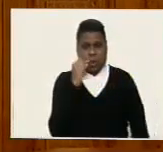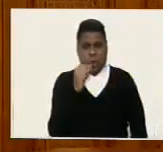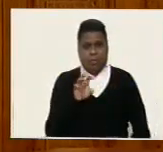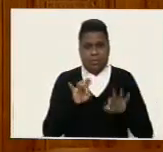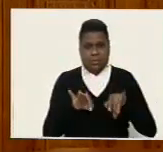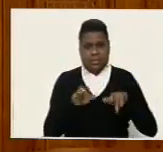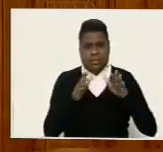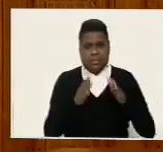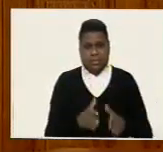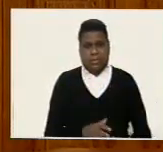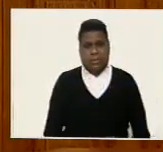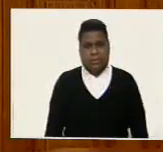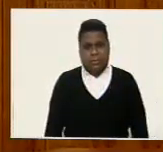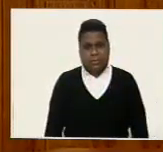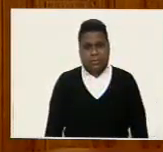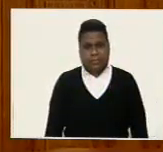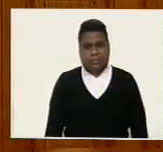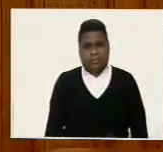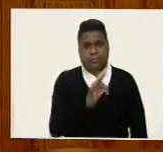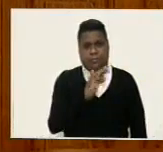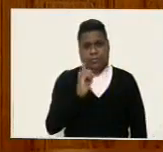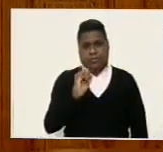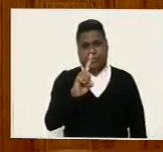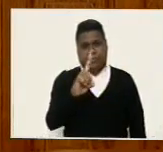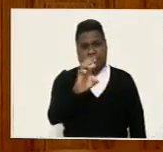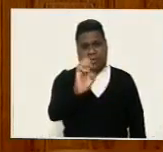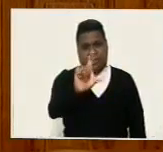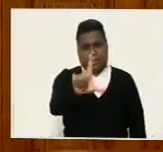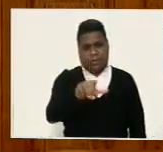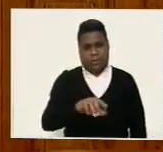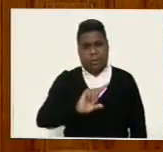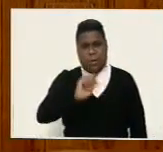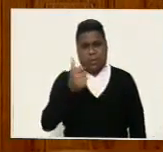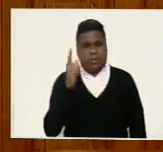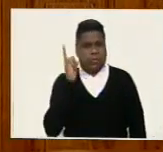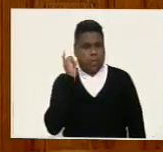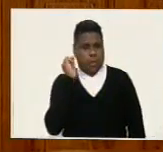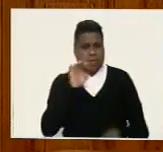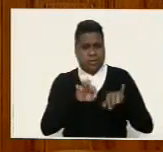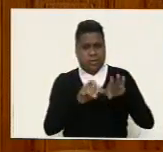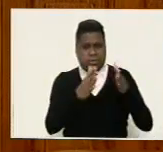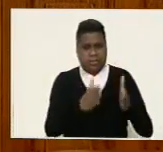secretario Fidel Ernesto Vázquez y nuestra subsecretaria Carol Pérez.